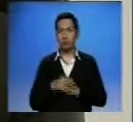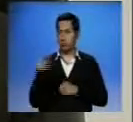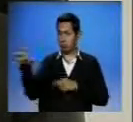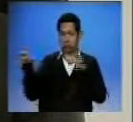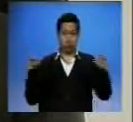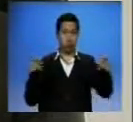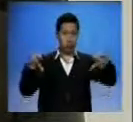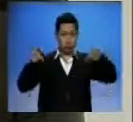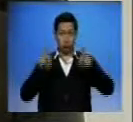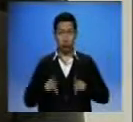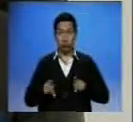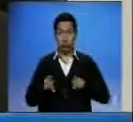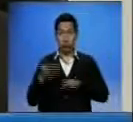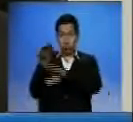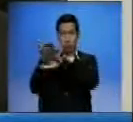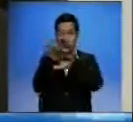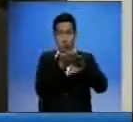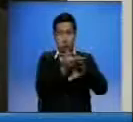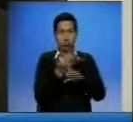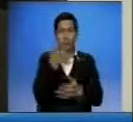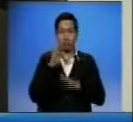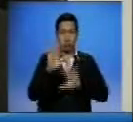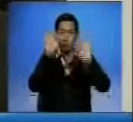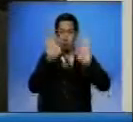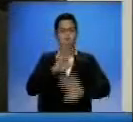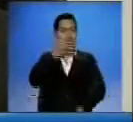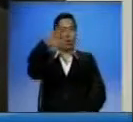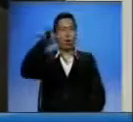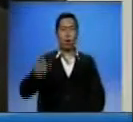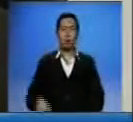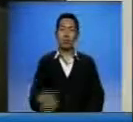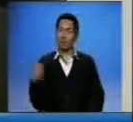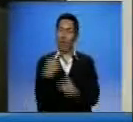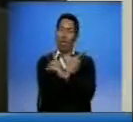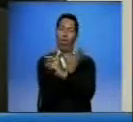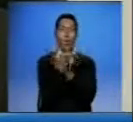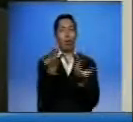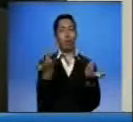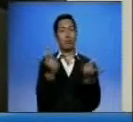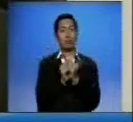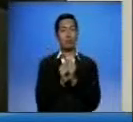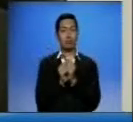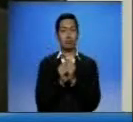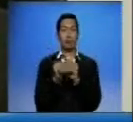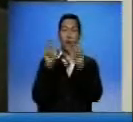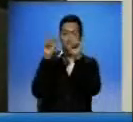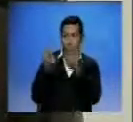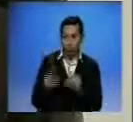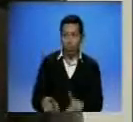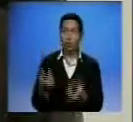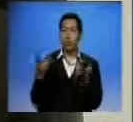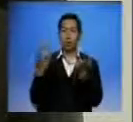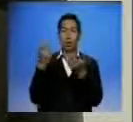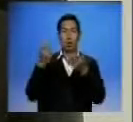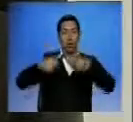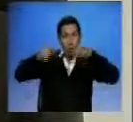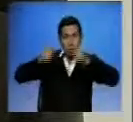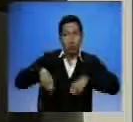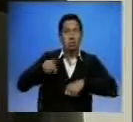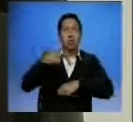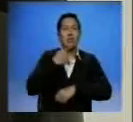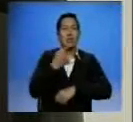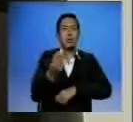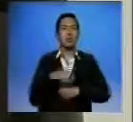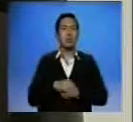puentes que fueron ofrecidos se están cumpliendo. Por el contrario, se contrató una consultora. La consultora dice que la mejor opción